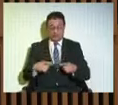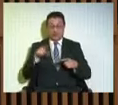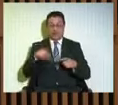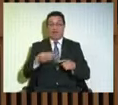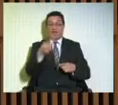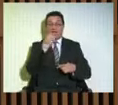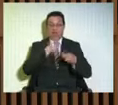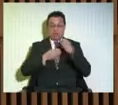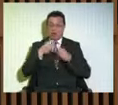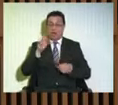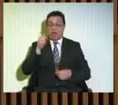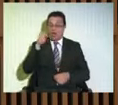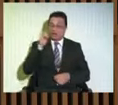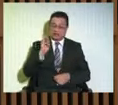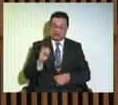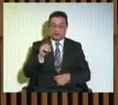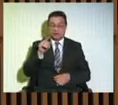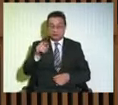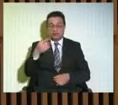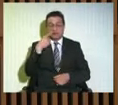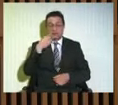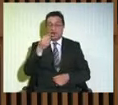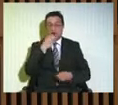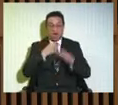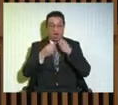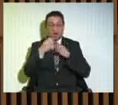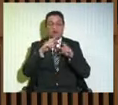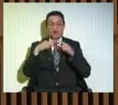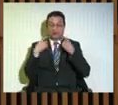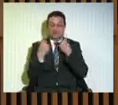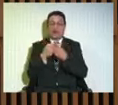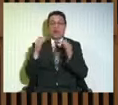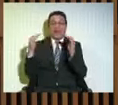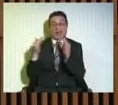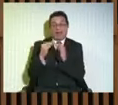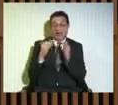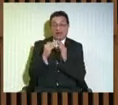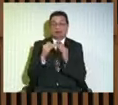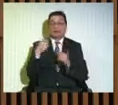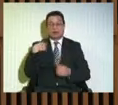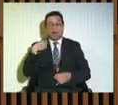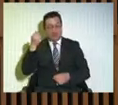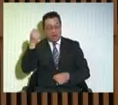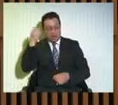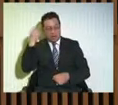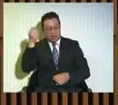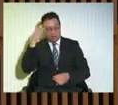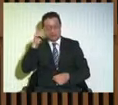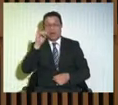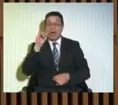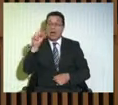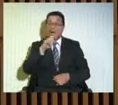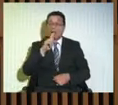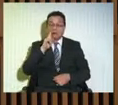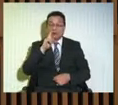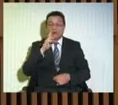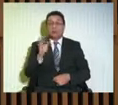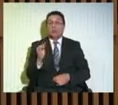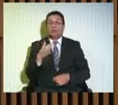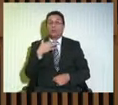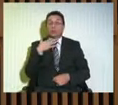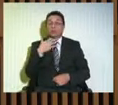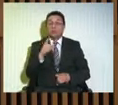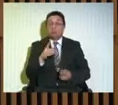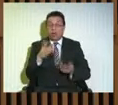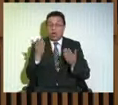comida. Así como nos gusta que nos den la comida, así comemos nuestra casa, así hemos aprendido y no hay ningún motivo para que